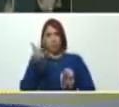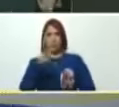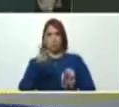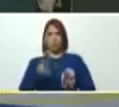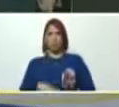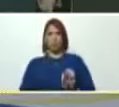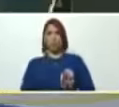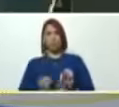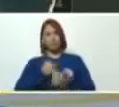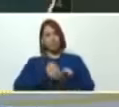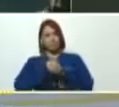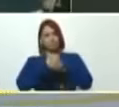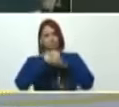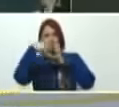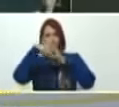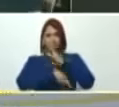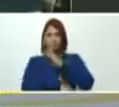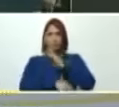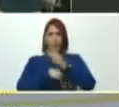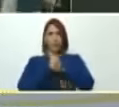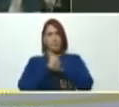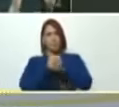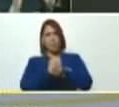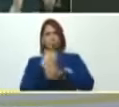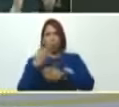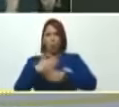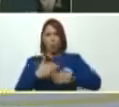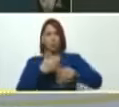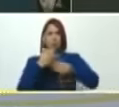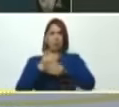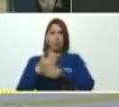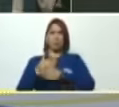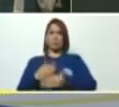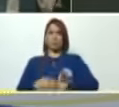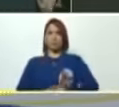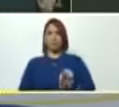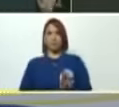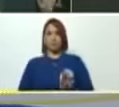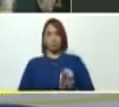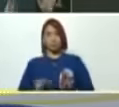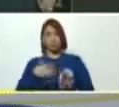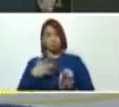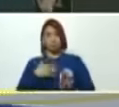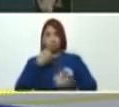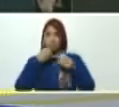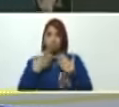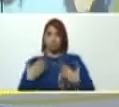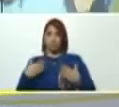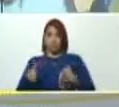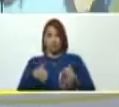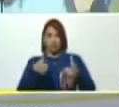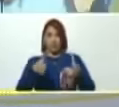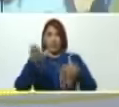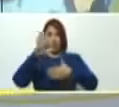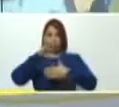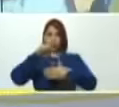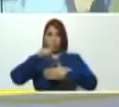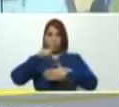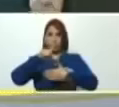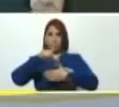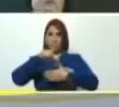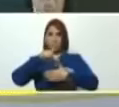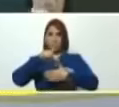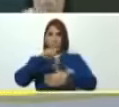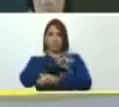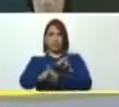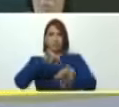venezolanas. Un amor compartido, un amor mutuo. Y sentí, bueno, que el camino de América Latina ya